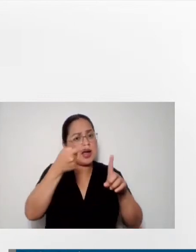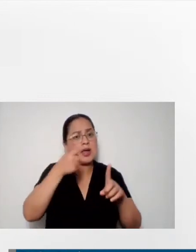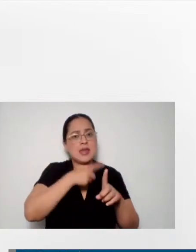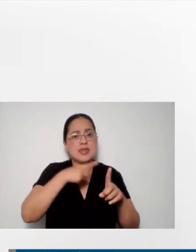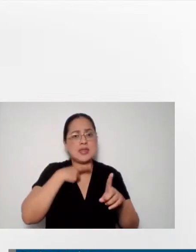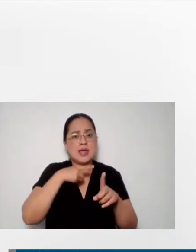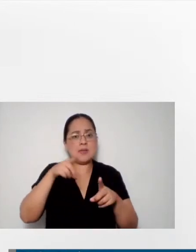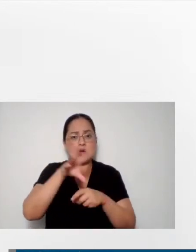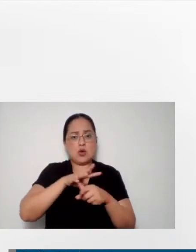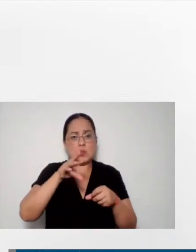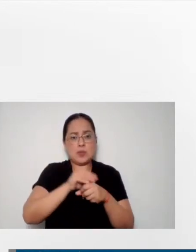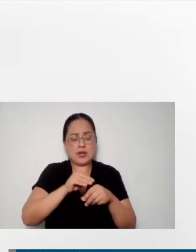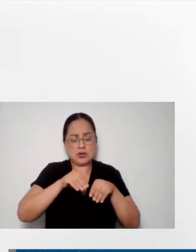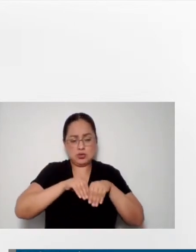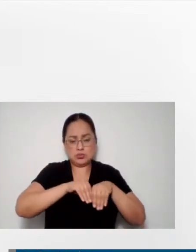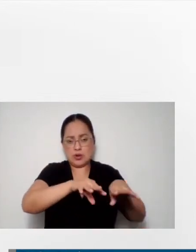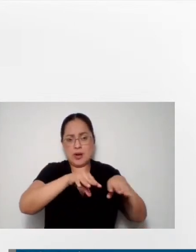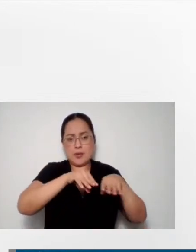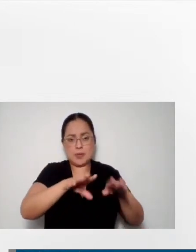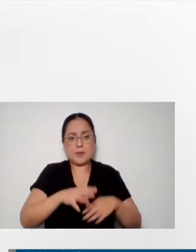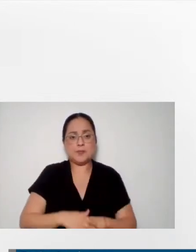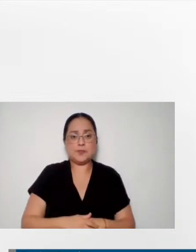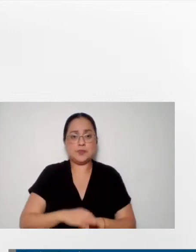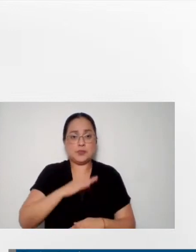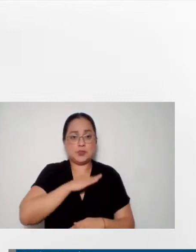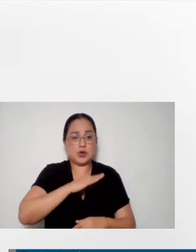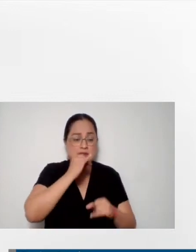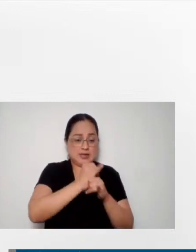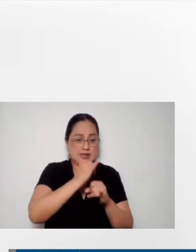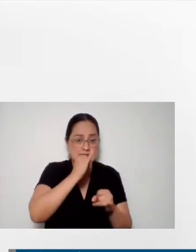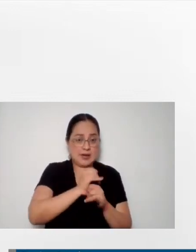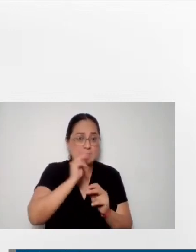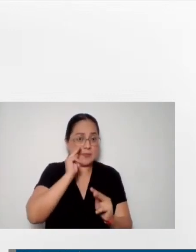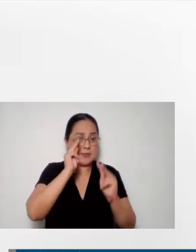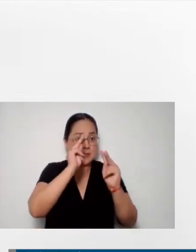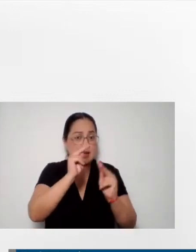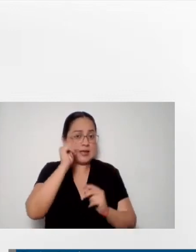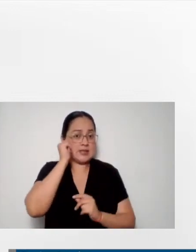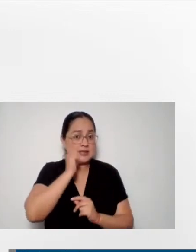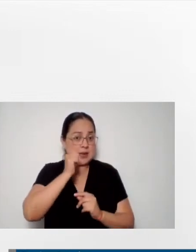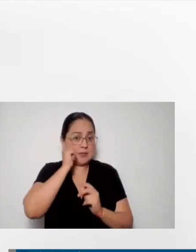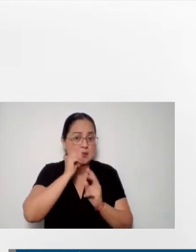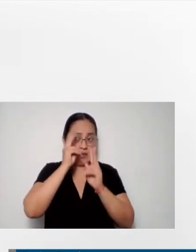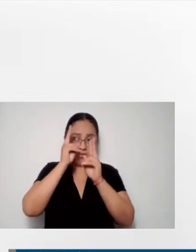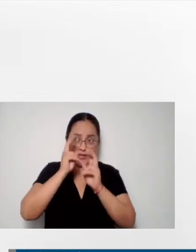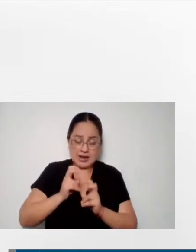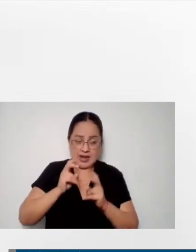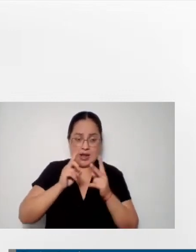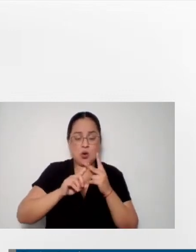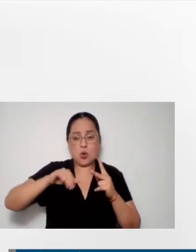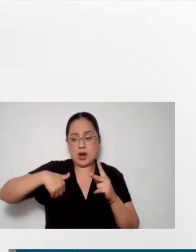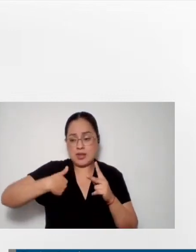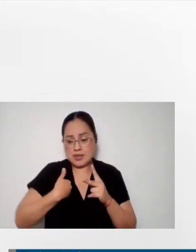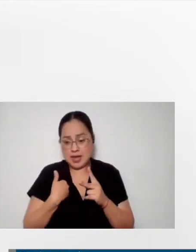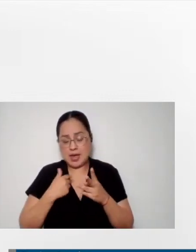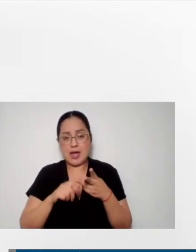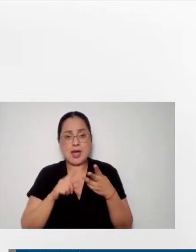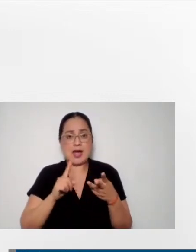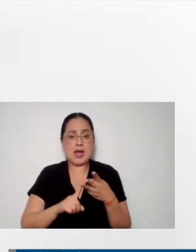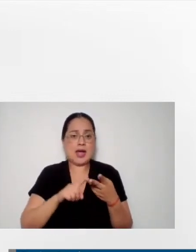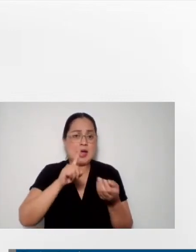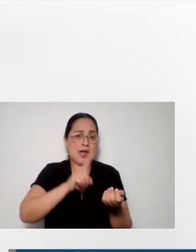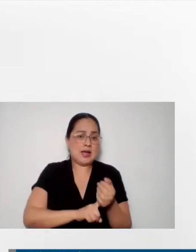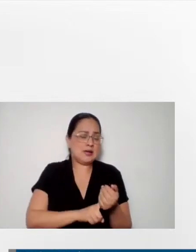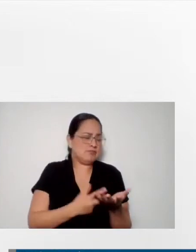El cuaderno es digital, lo puedes consultar siempre, descargarlo donde quieras, verlo por arriba, por abajo,